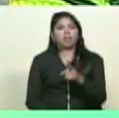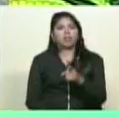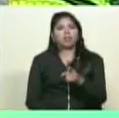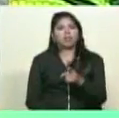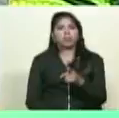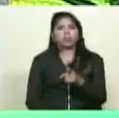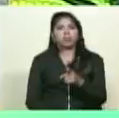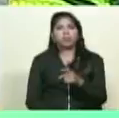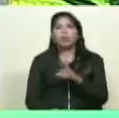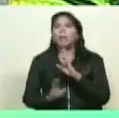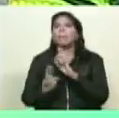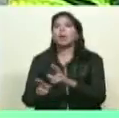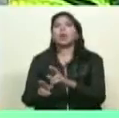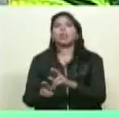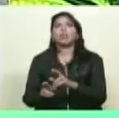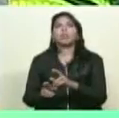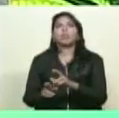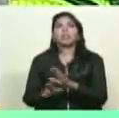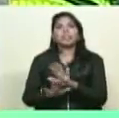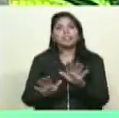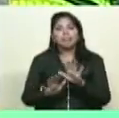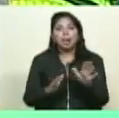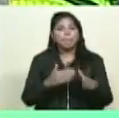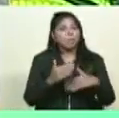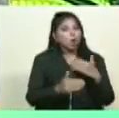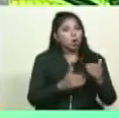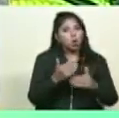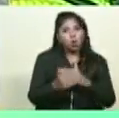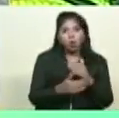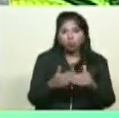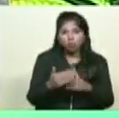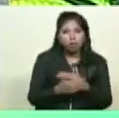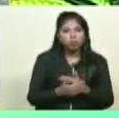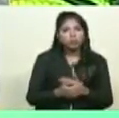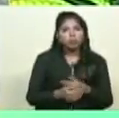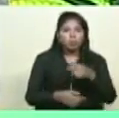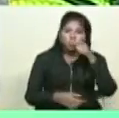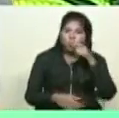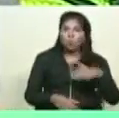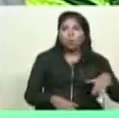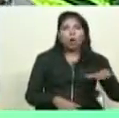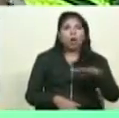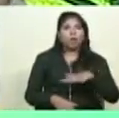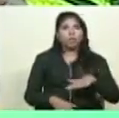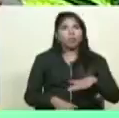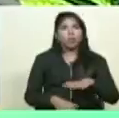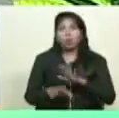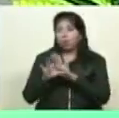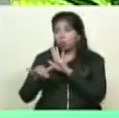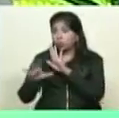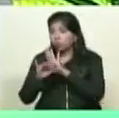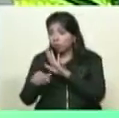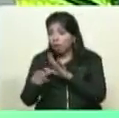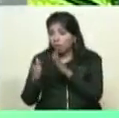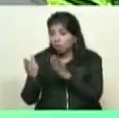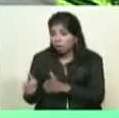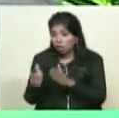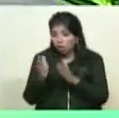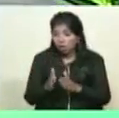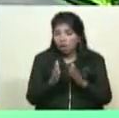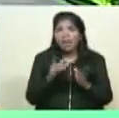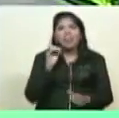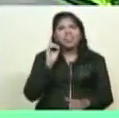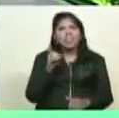del proceso popular constituyente. Los constituyentes deben ir al encuentro, camarada, de